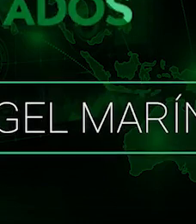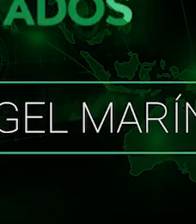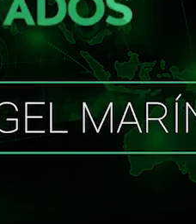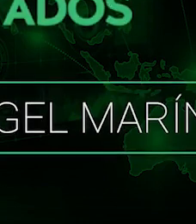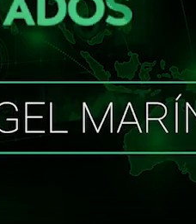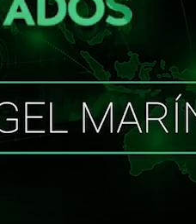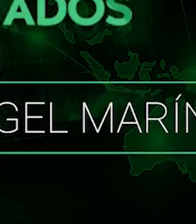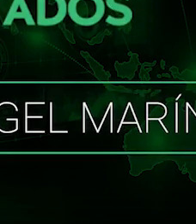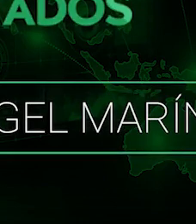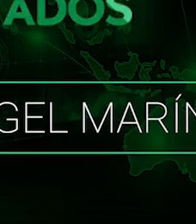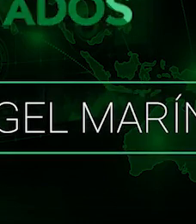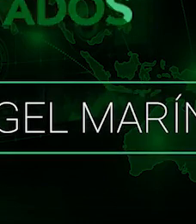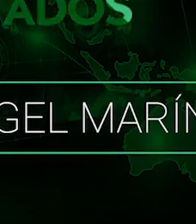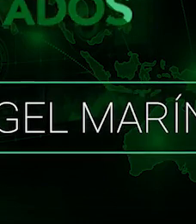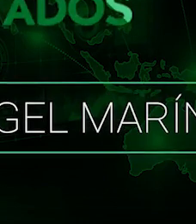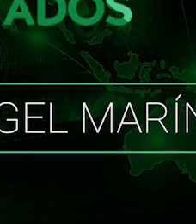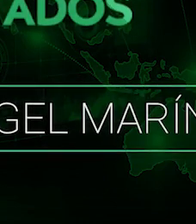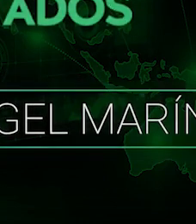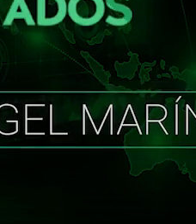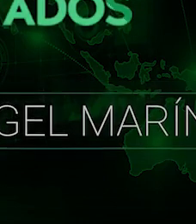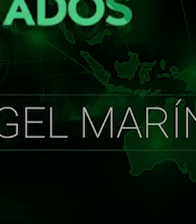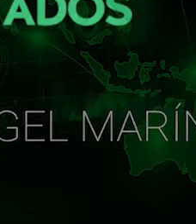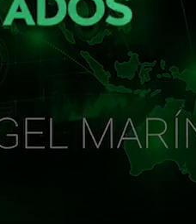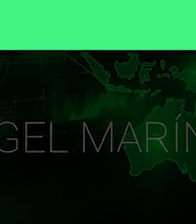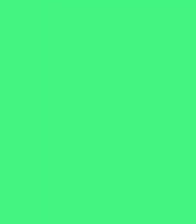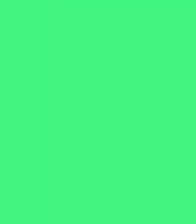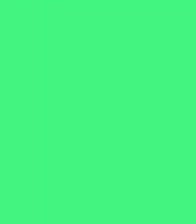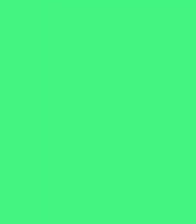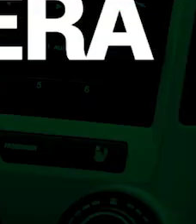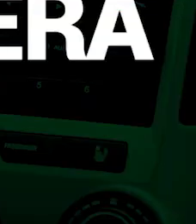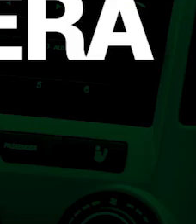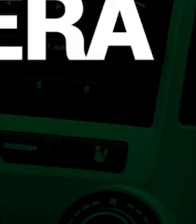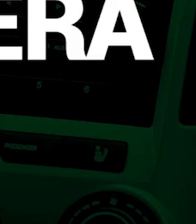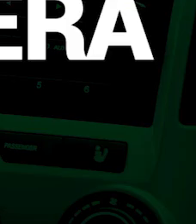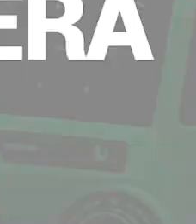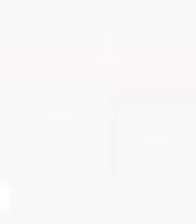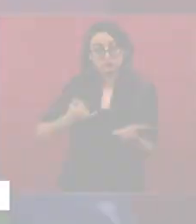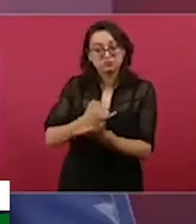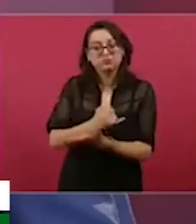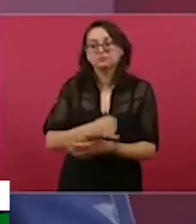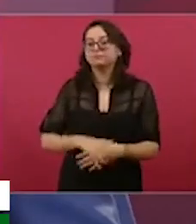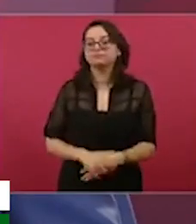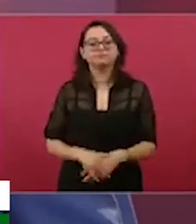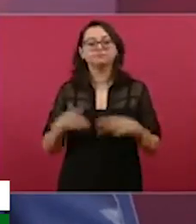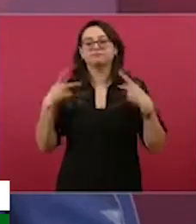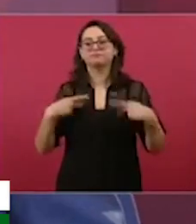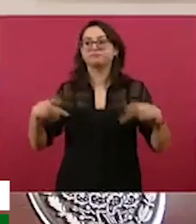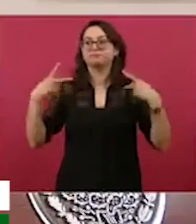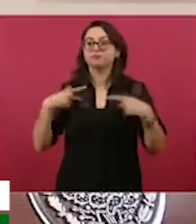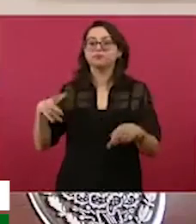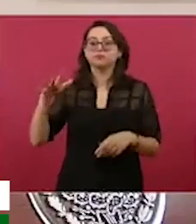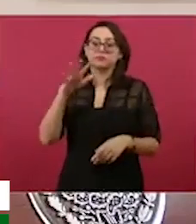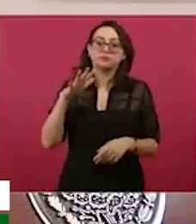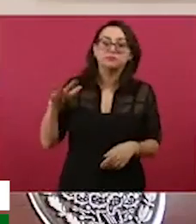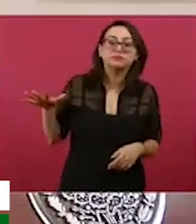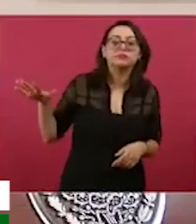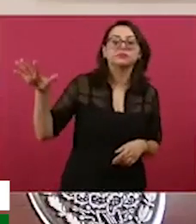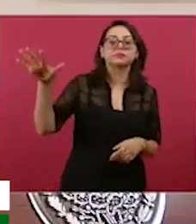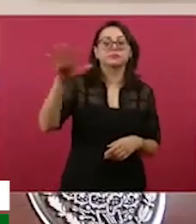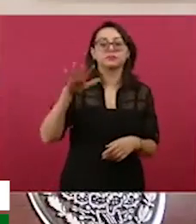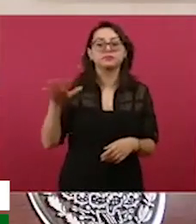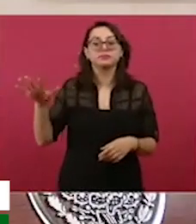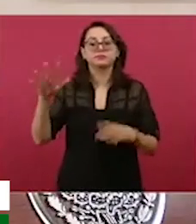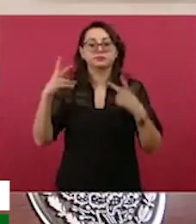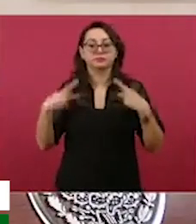Ángel Marín. Quédese con nosotros, aquí están las noticias. La mañanera. Este martes el presidente Andrés Manuel